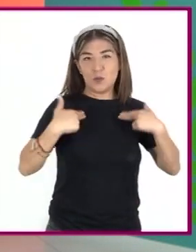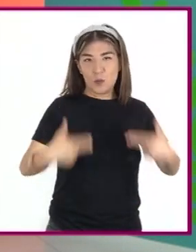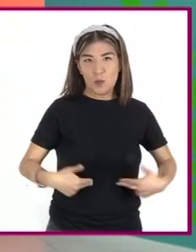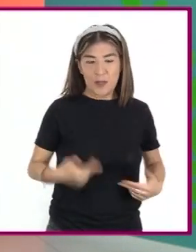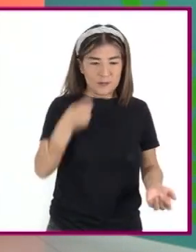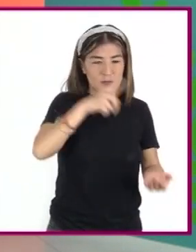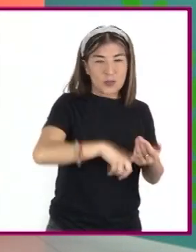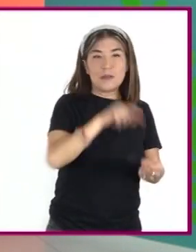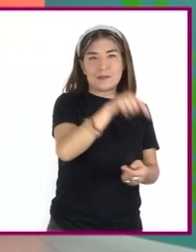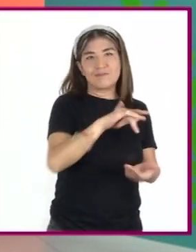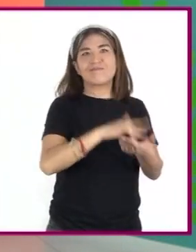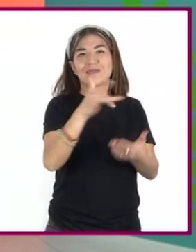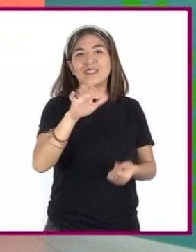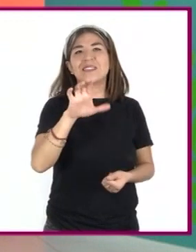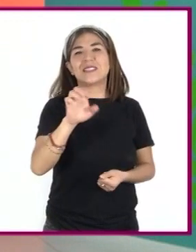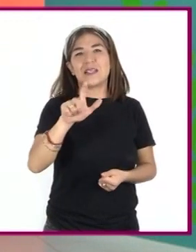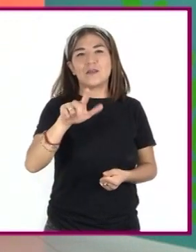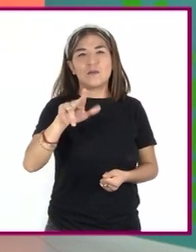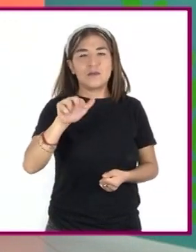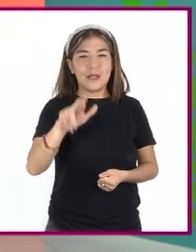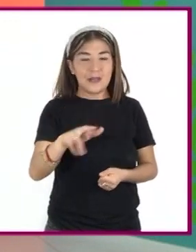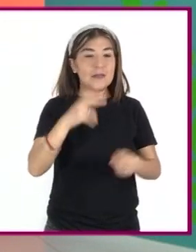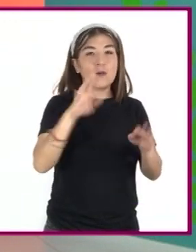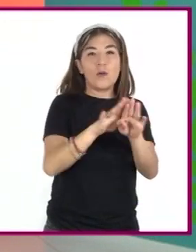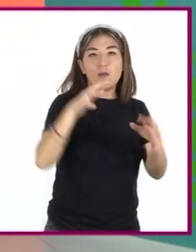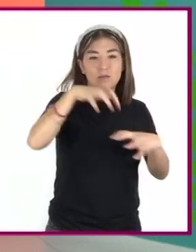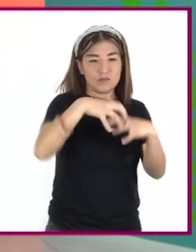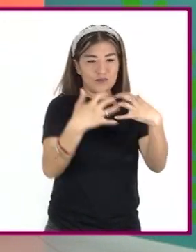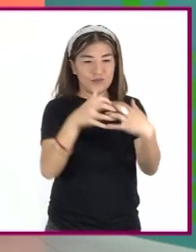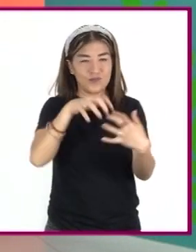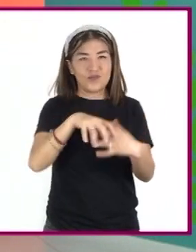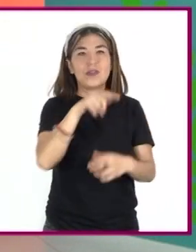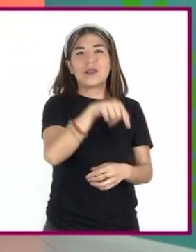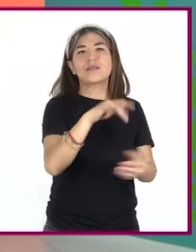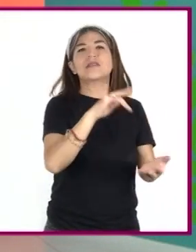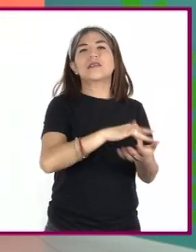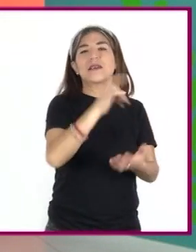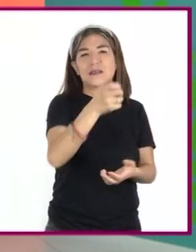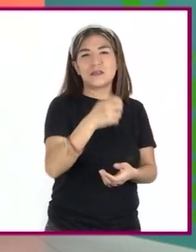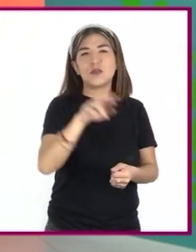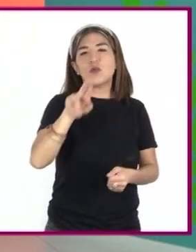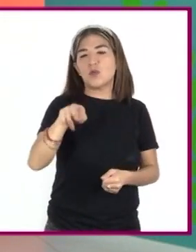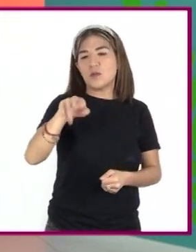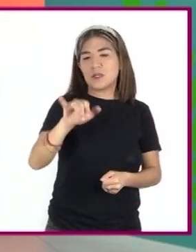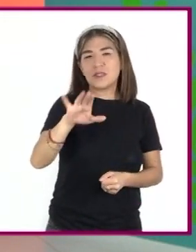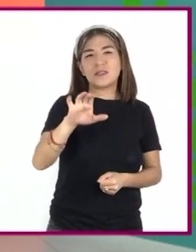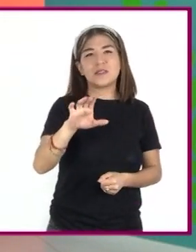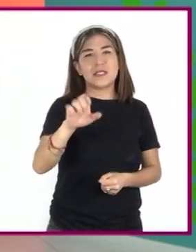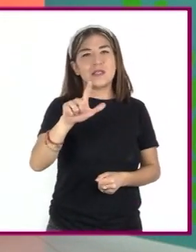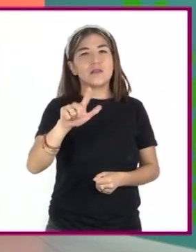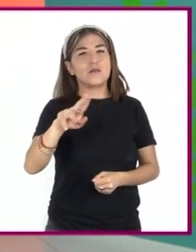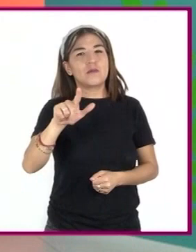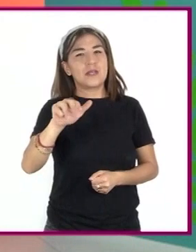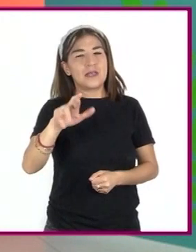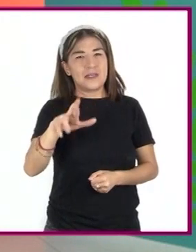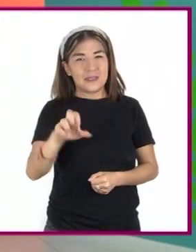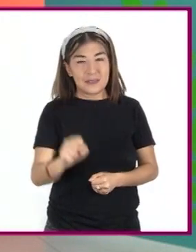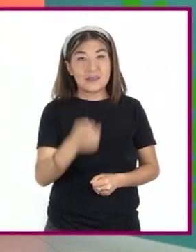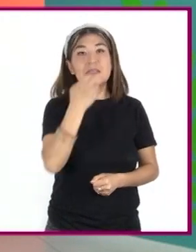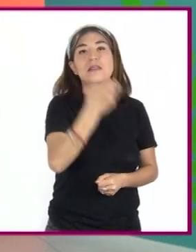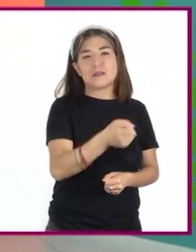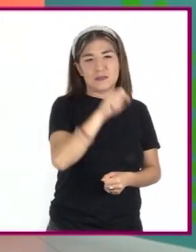célula y que la mayor diversidad y cantidad de organismos existentes son unicelulares.